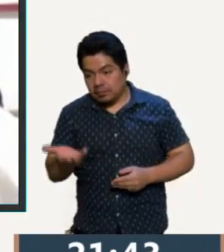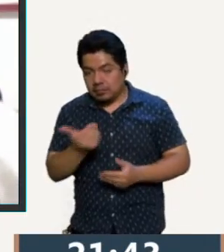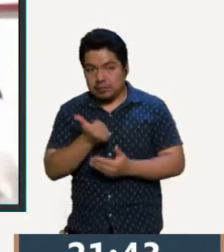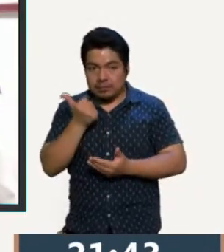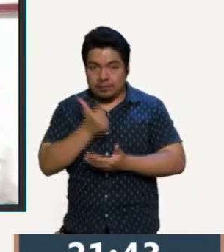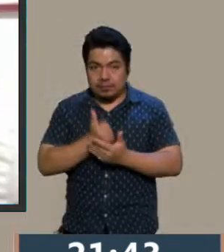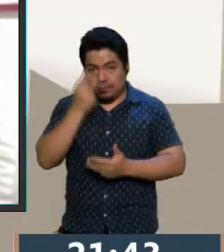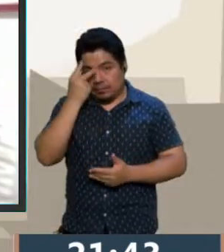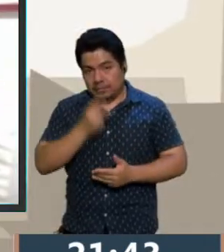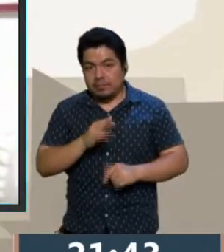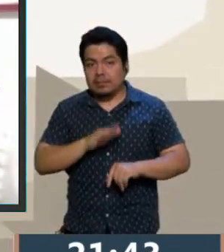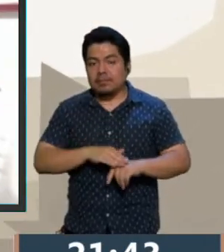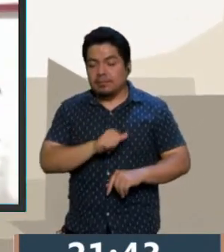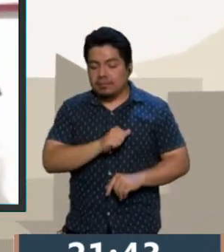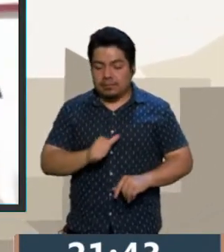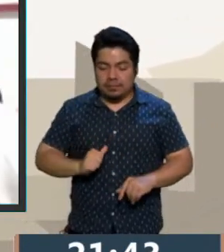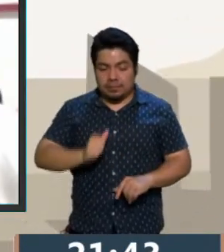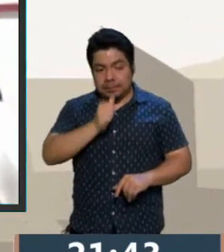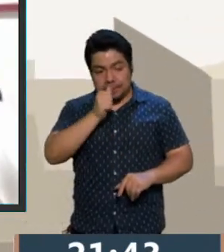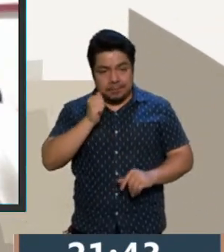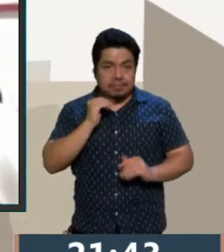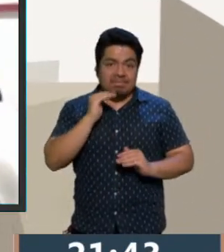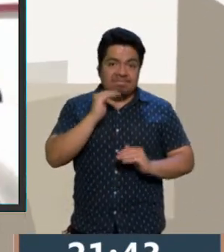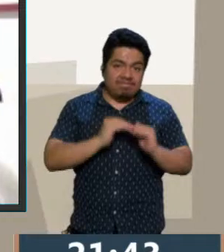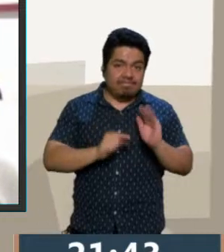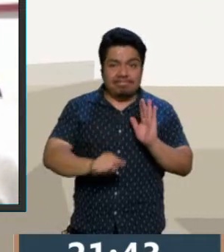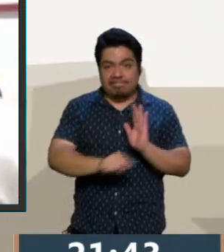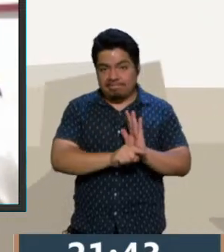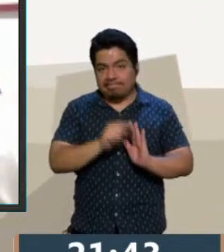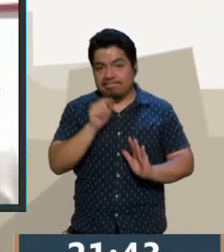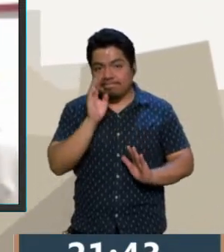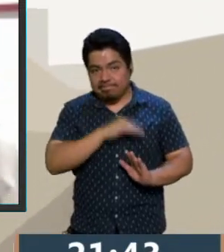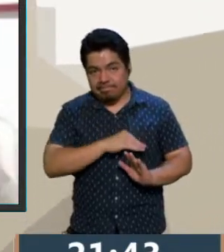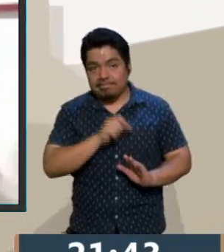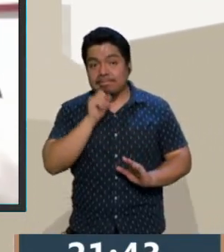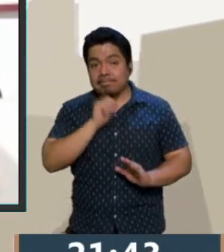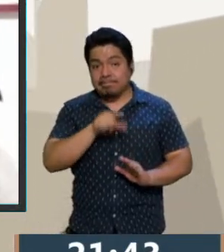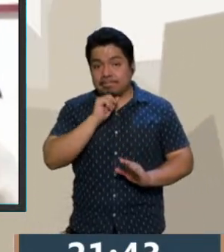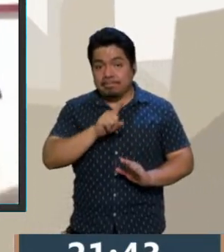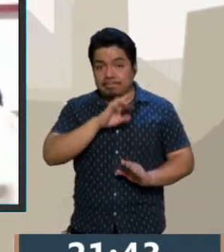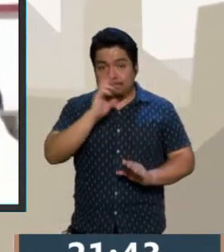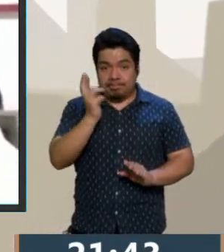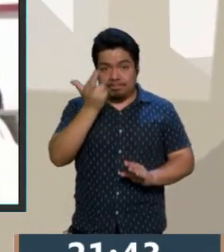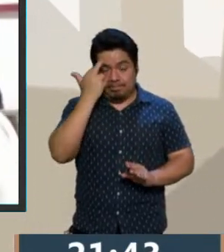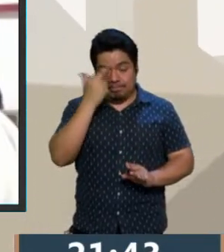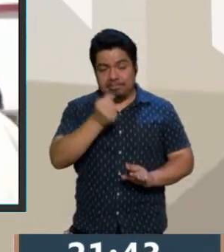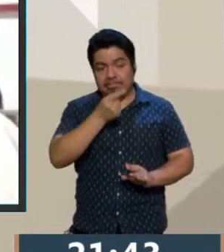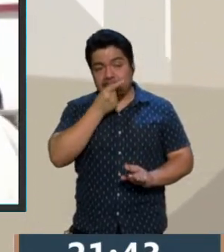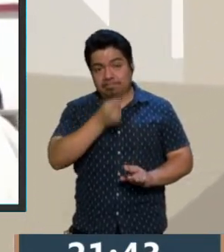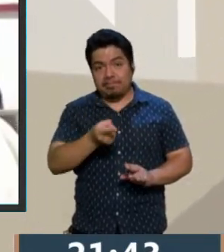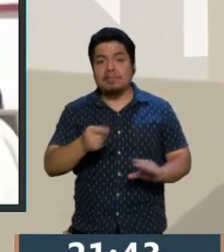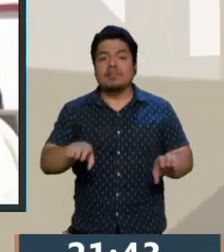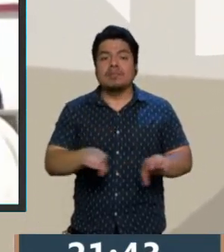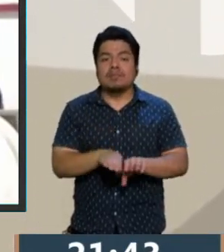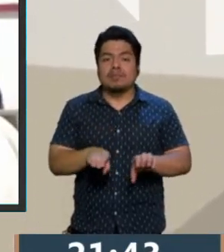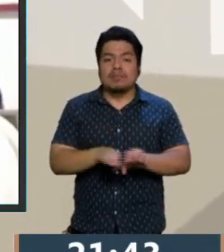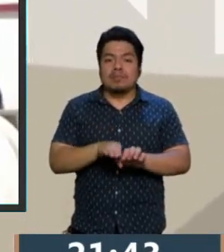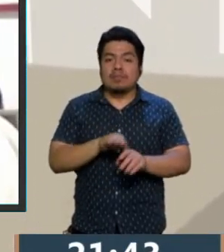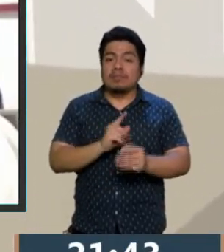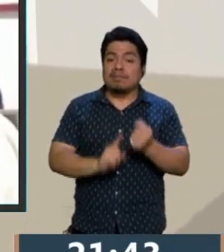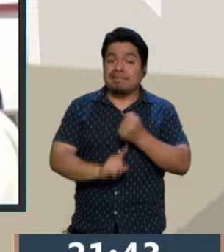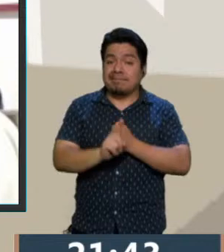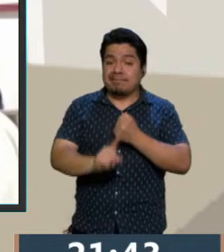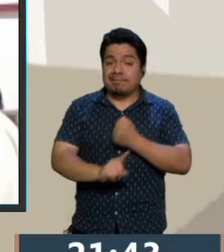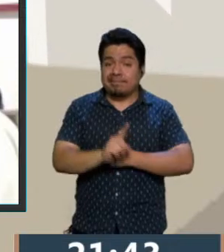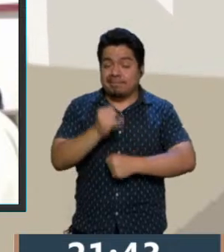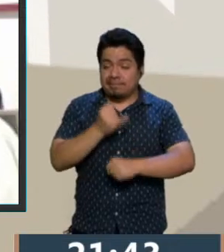y particularmente de la alcaldía Benito Juárez. Y también hay que señalarlo, se agrega a todo esto a un problema que ya hemos